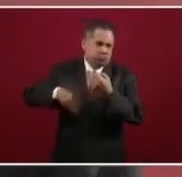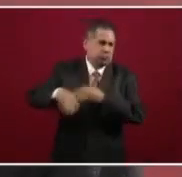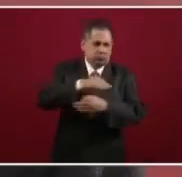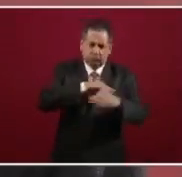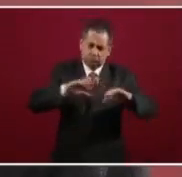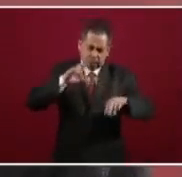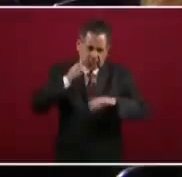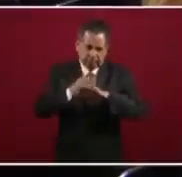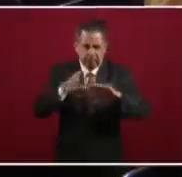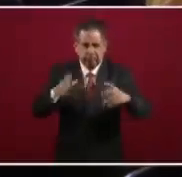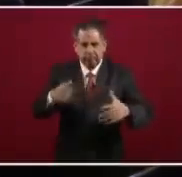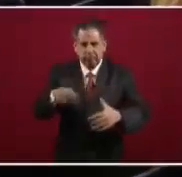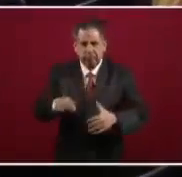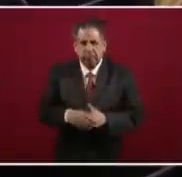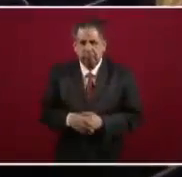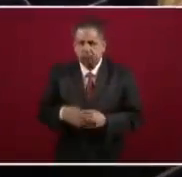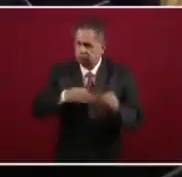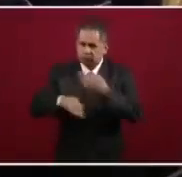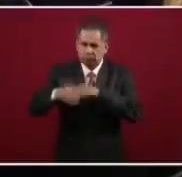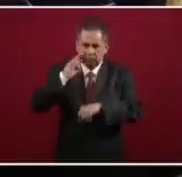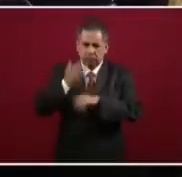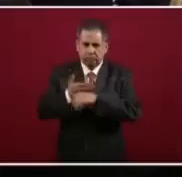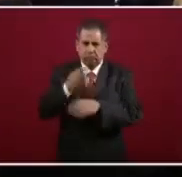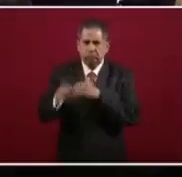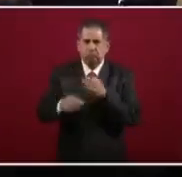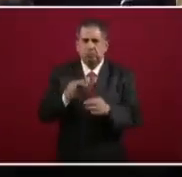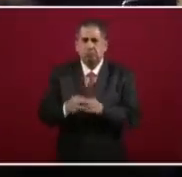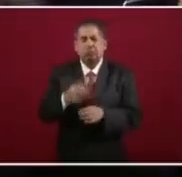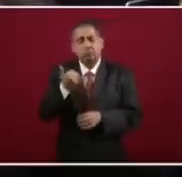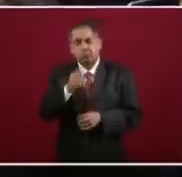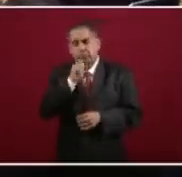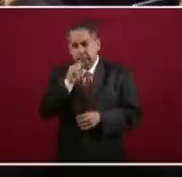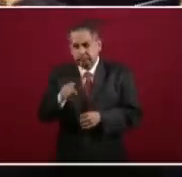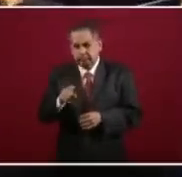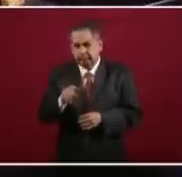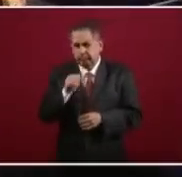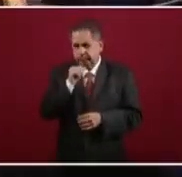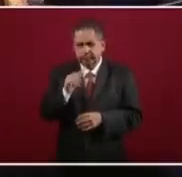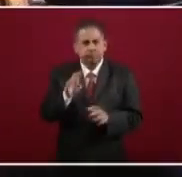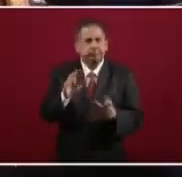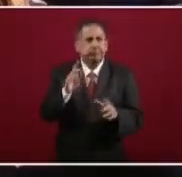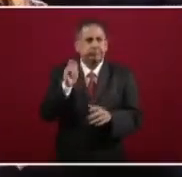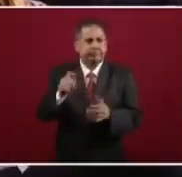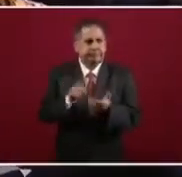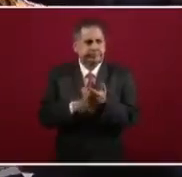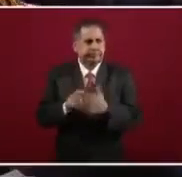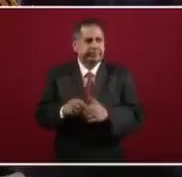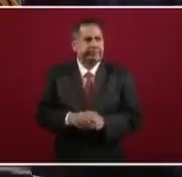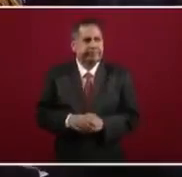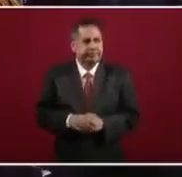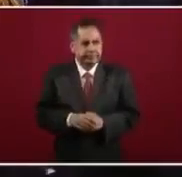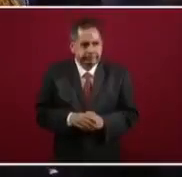esto todos y nada de que esté